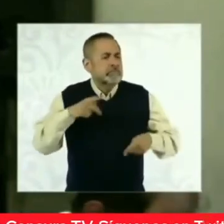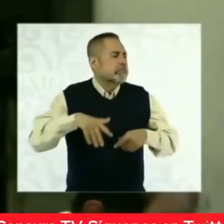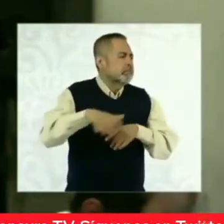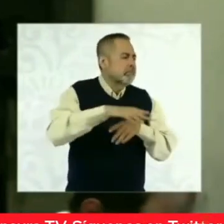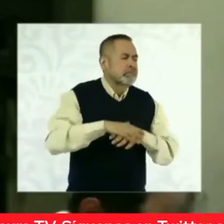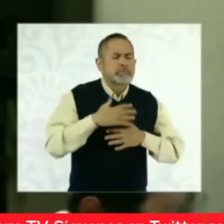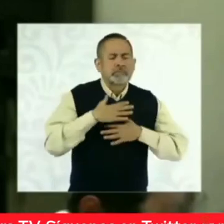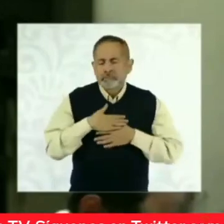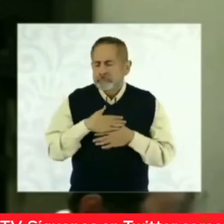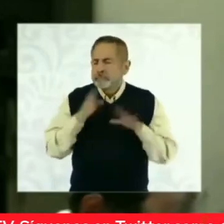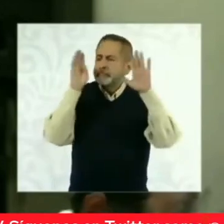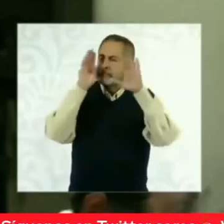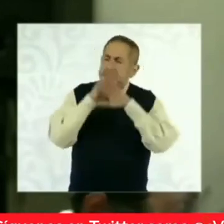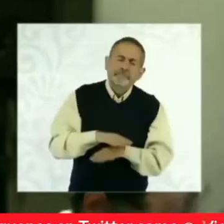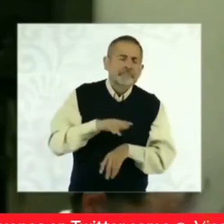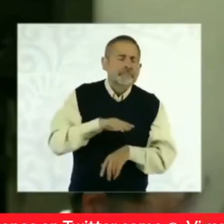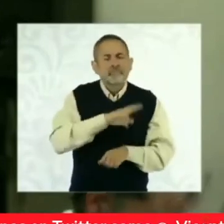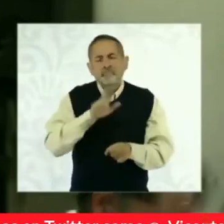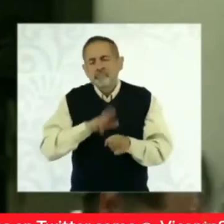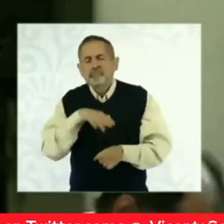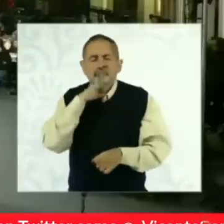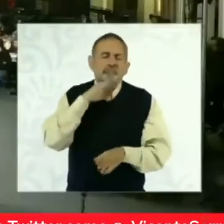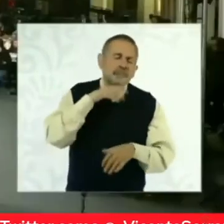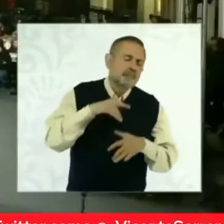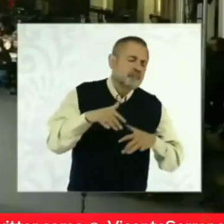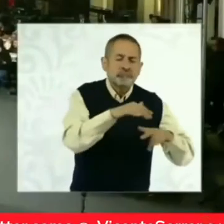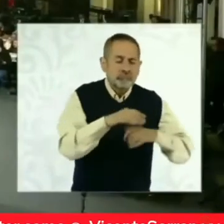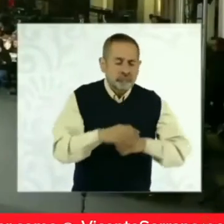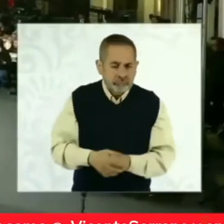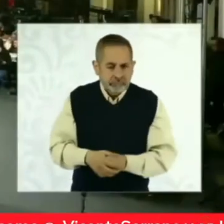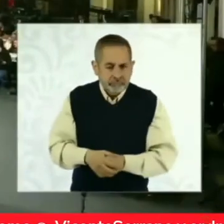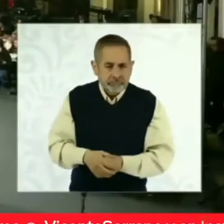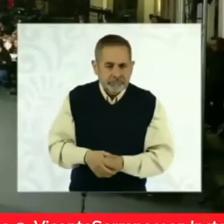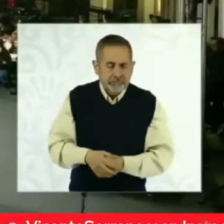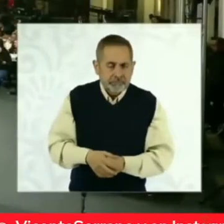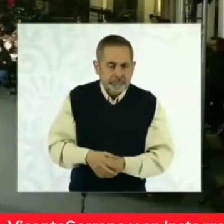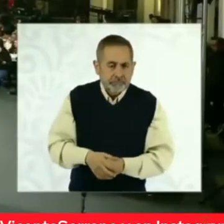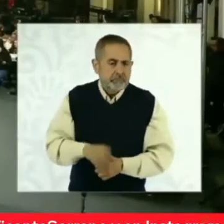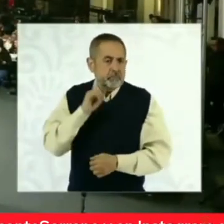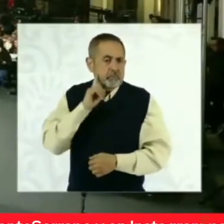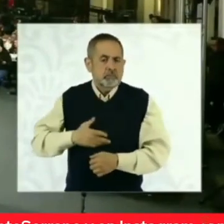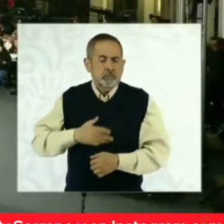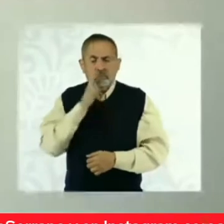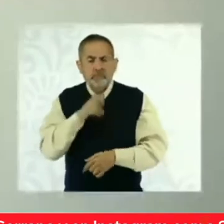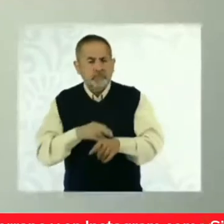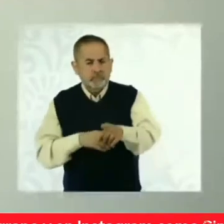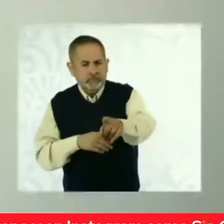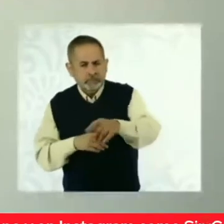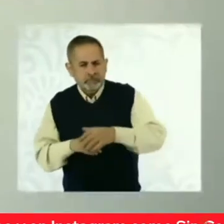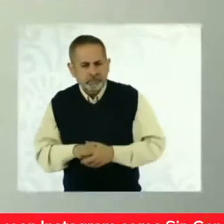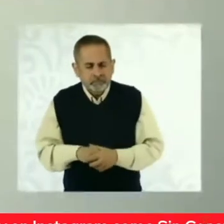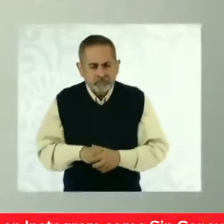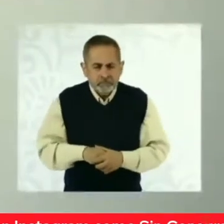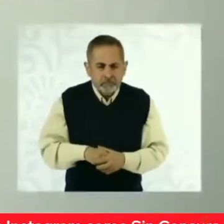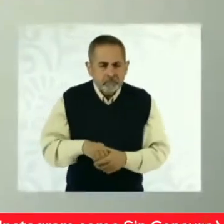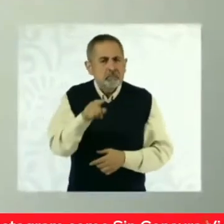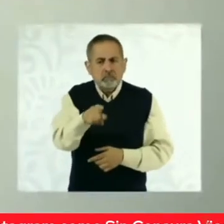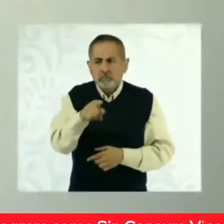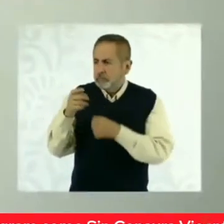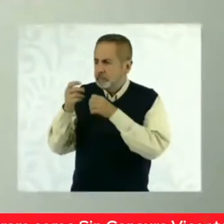ciudadanos puedan regresar a sus vidas cotidianas? Estuvo ahí el secretario de Seguridad, no lo reportan, por cierto, en la